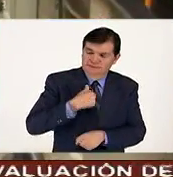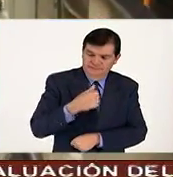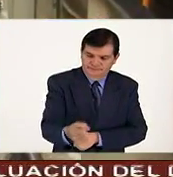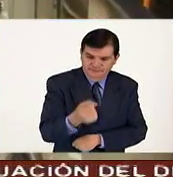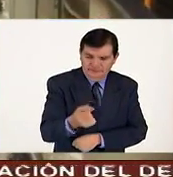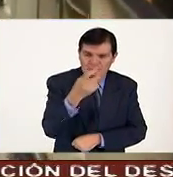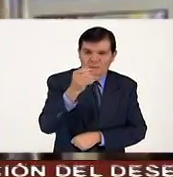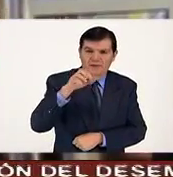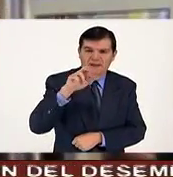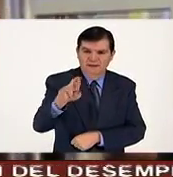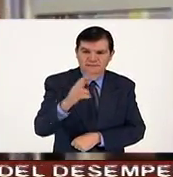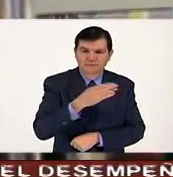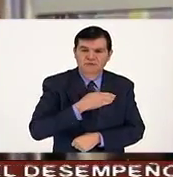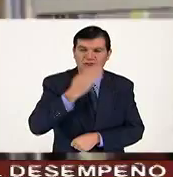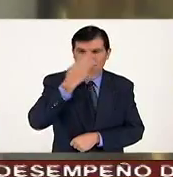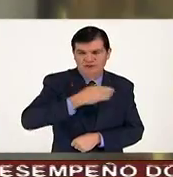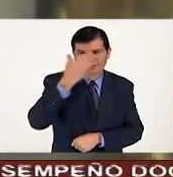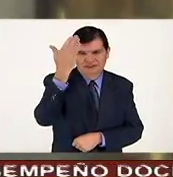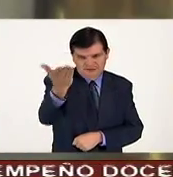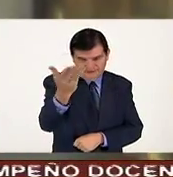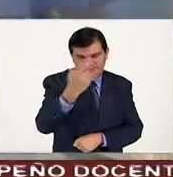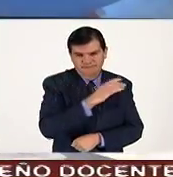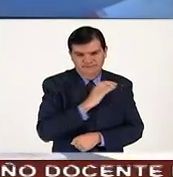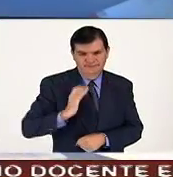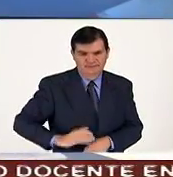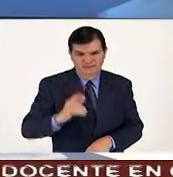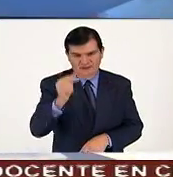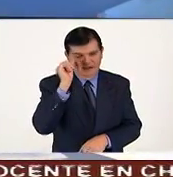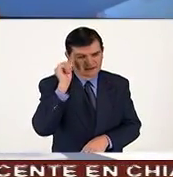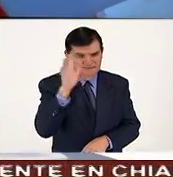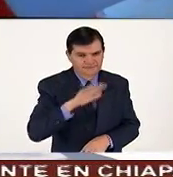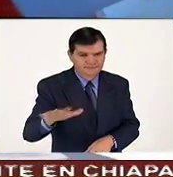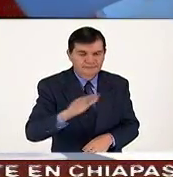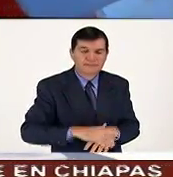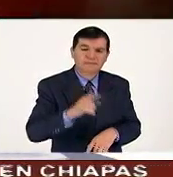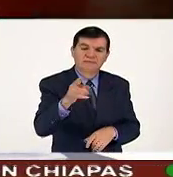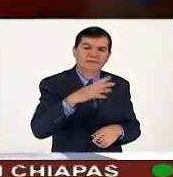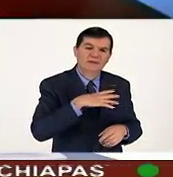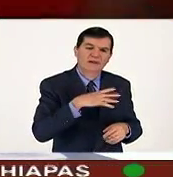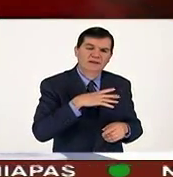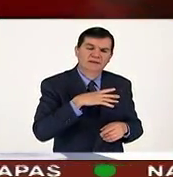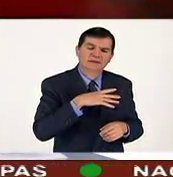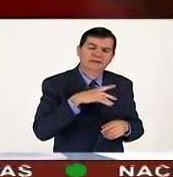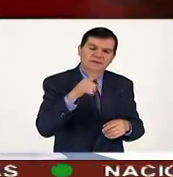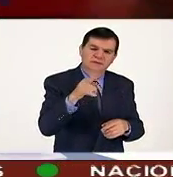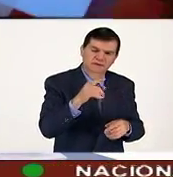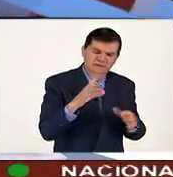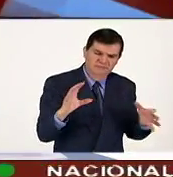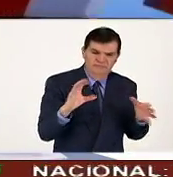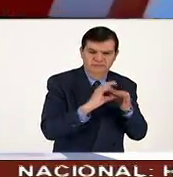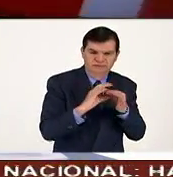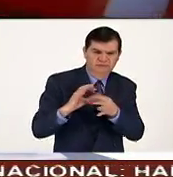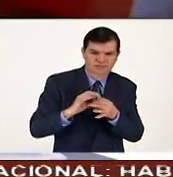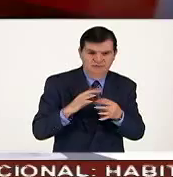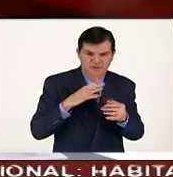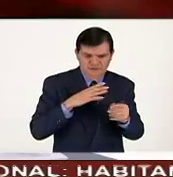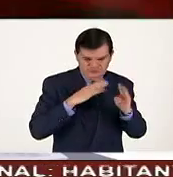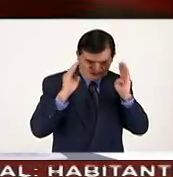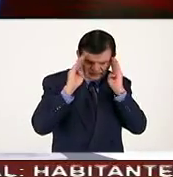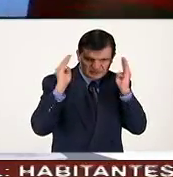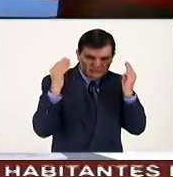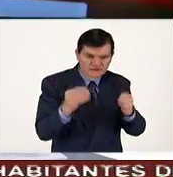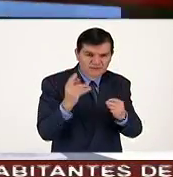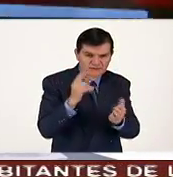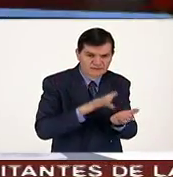mucho gusto Omar Cepeda. Buenas noches allá en Asia. Tengo entendido que estas alianzas tienen como enfoque